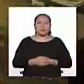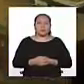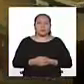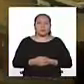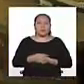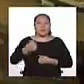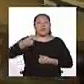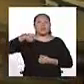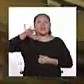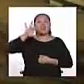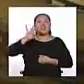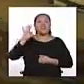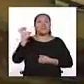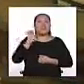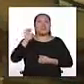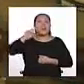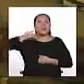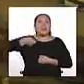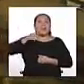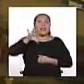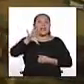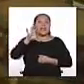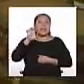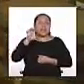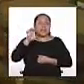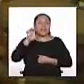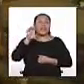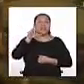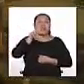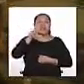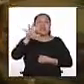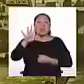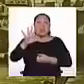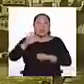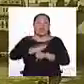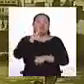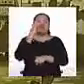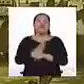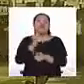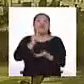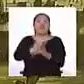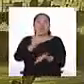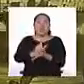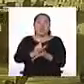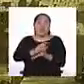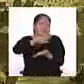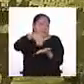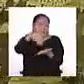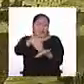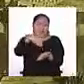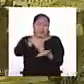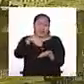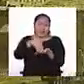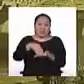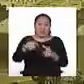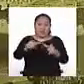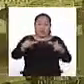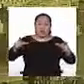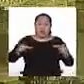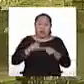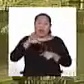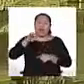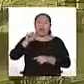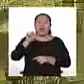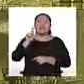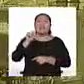El 18 de enero de 1535 se fundó Lima, capital de la gobernación de Castilla, el futuro